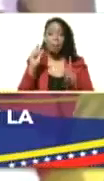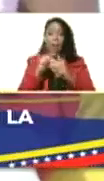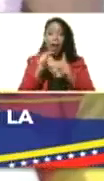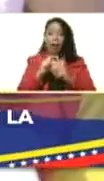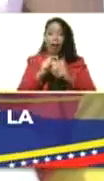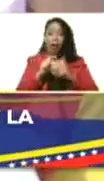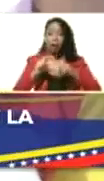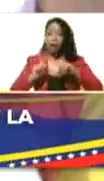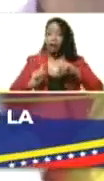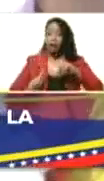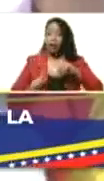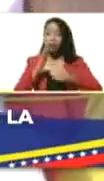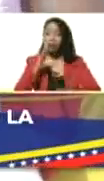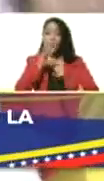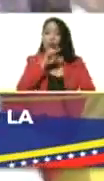energía